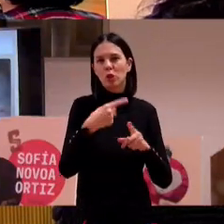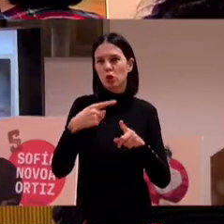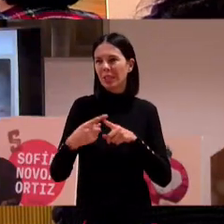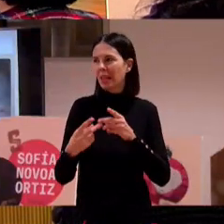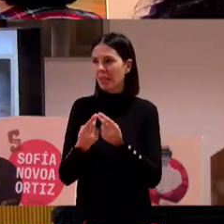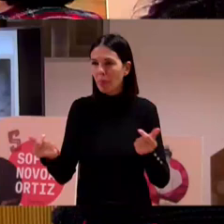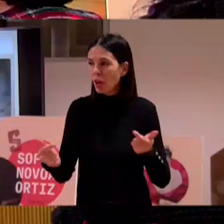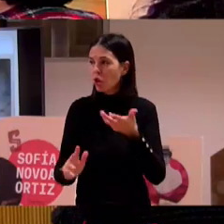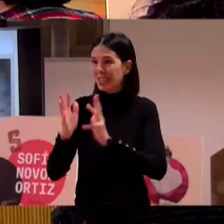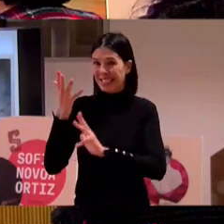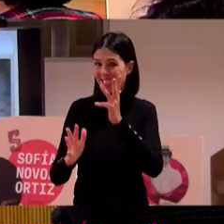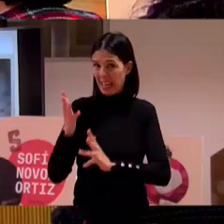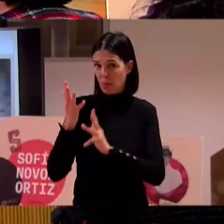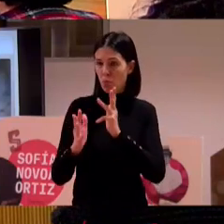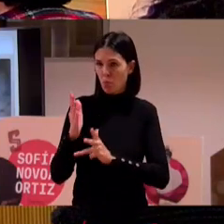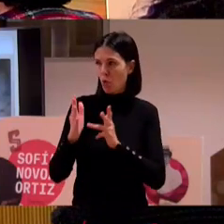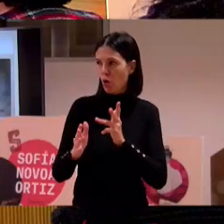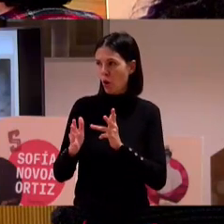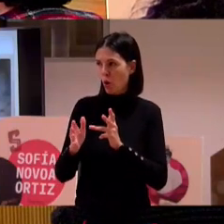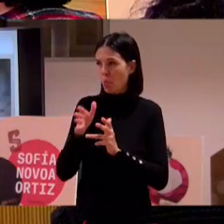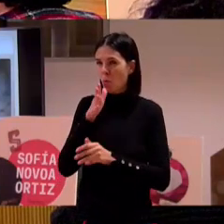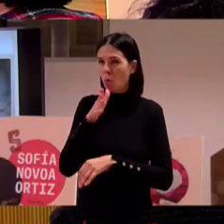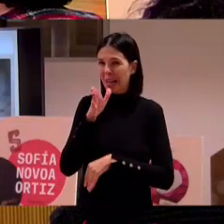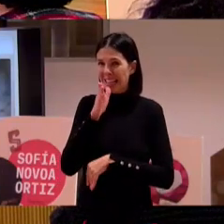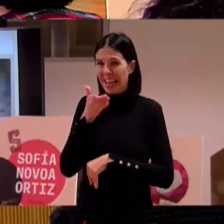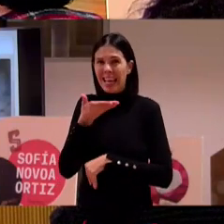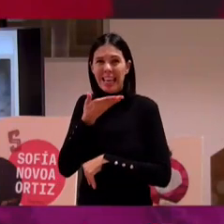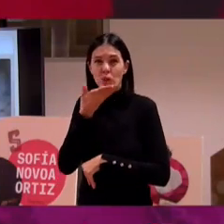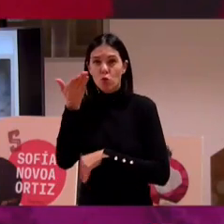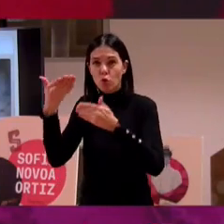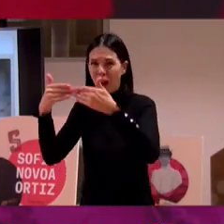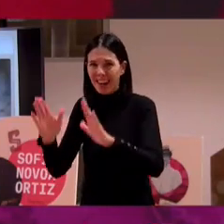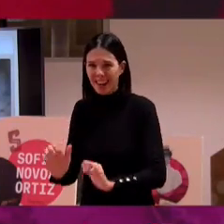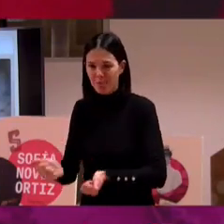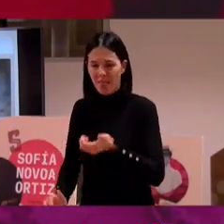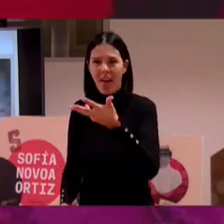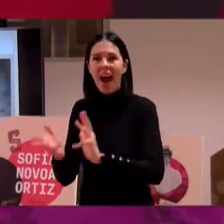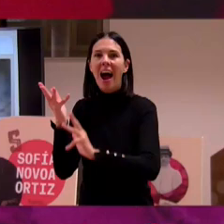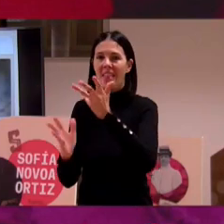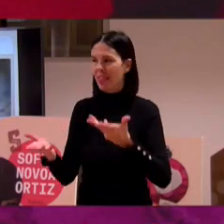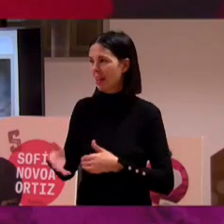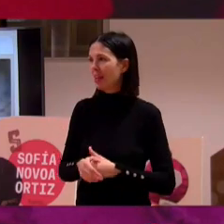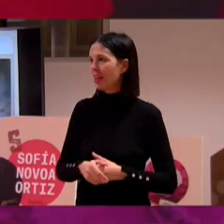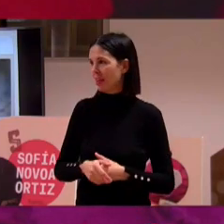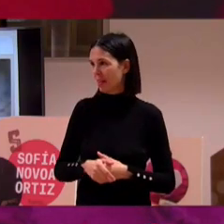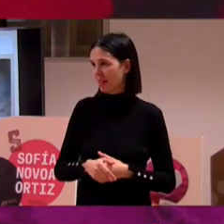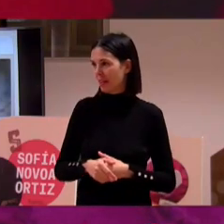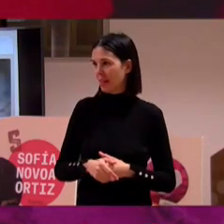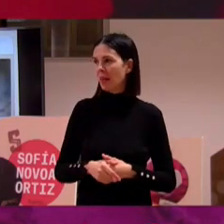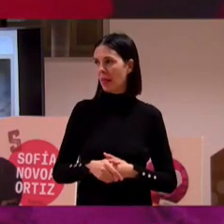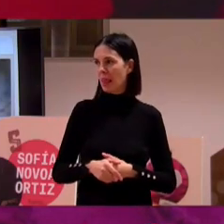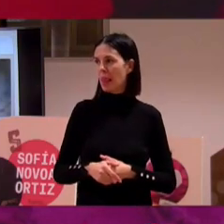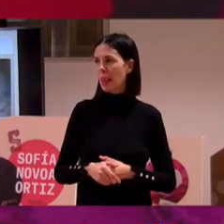desapareceu na estufa, non? Da casa. Na estufa da casa, sí, eso que decía, decía Carmen Krukenberg